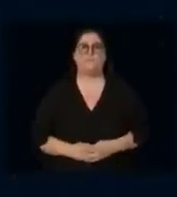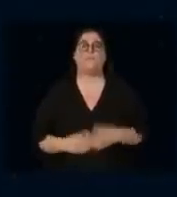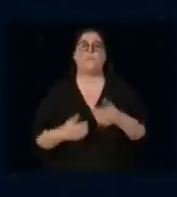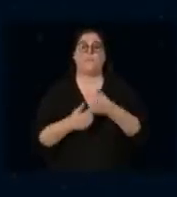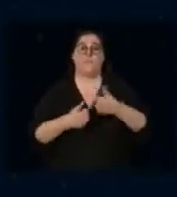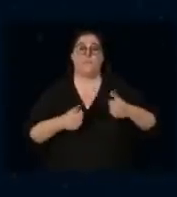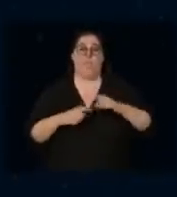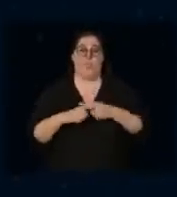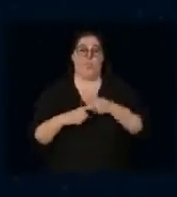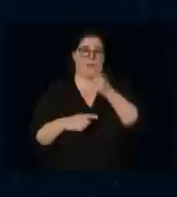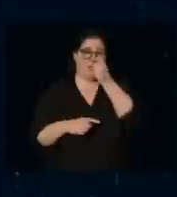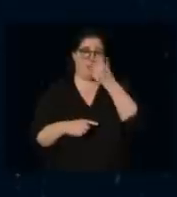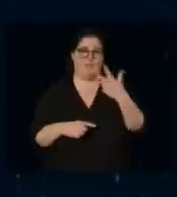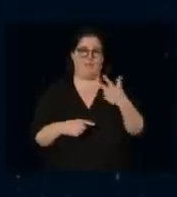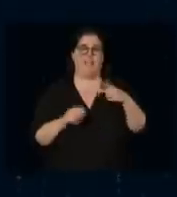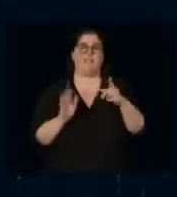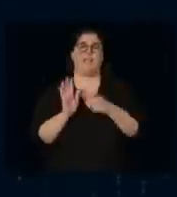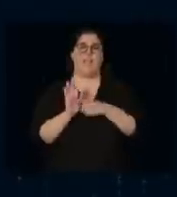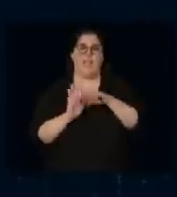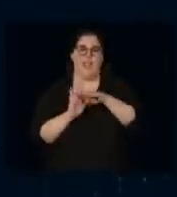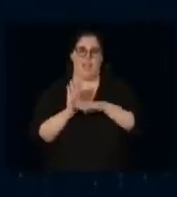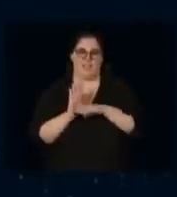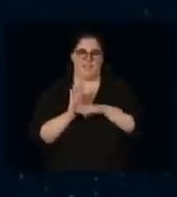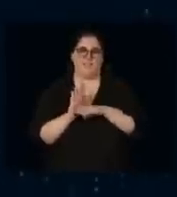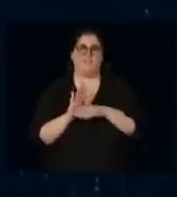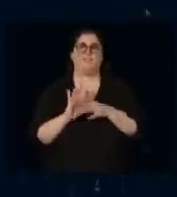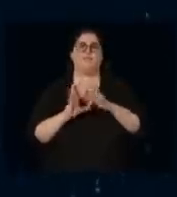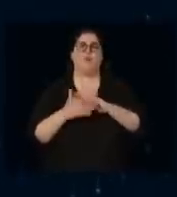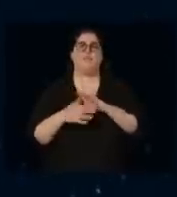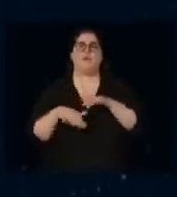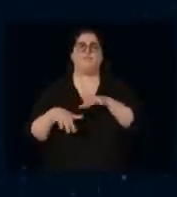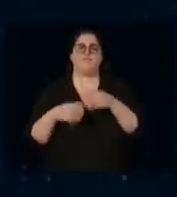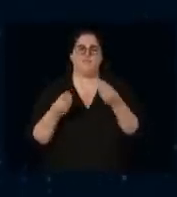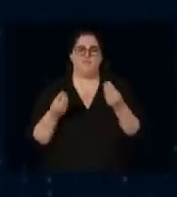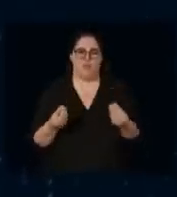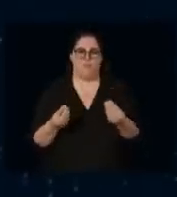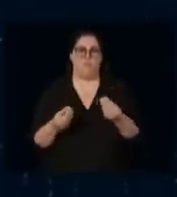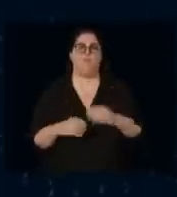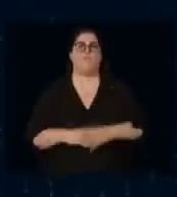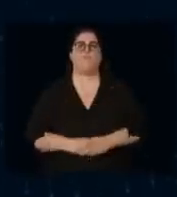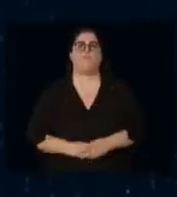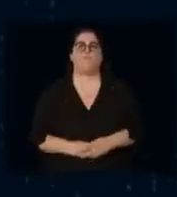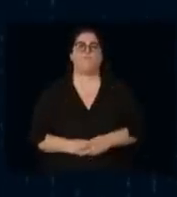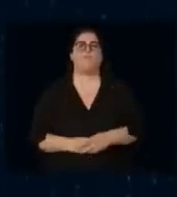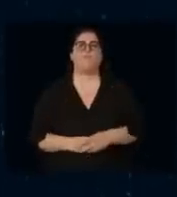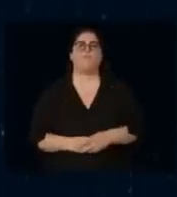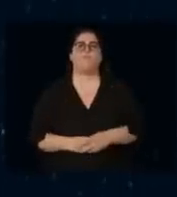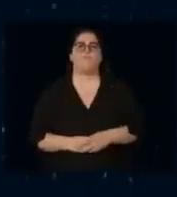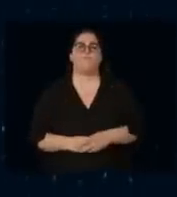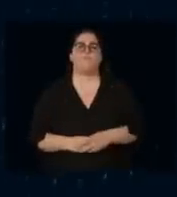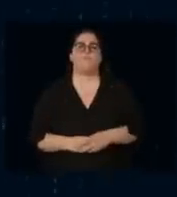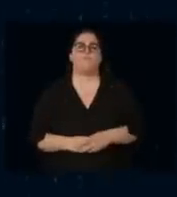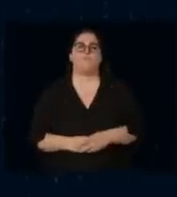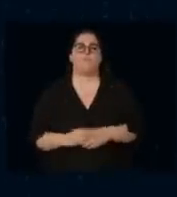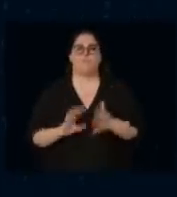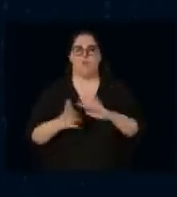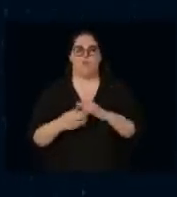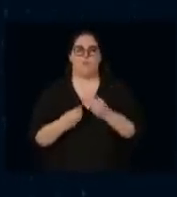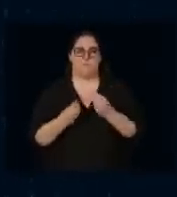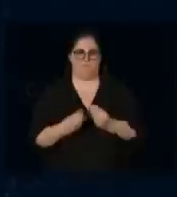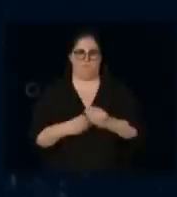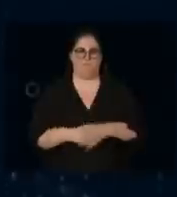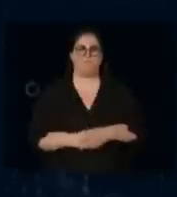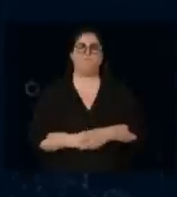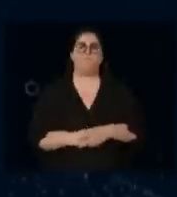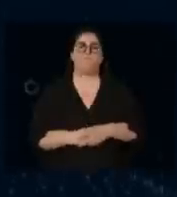debate 2023. La dinámica de los debates presidenciales 2023 funciona del siguiente modo.